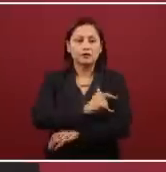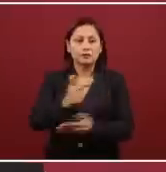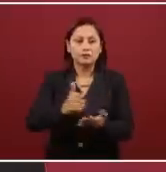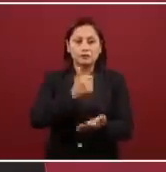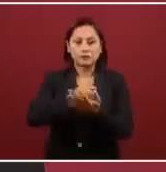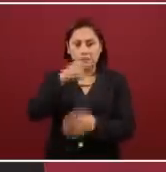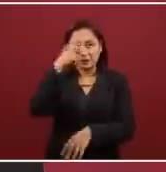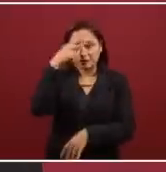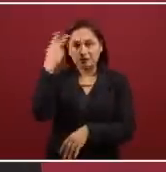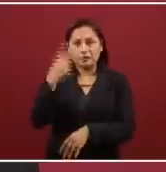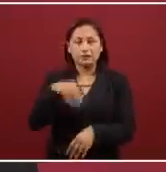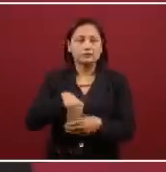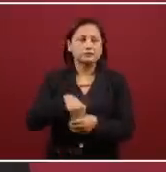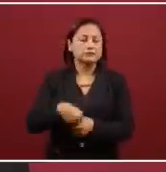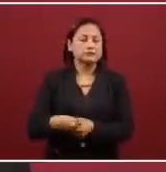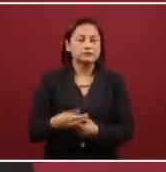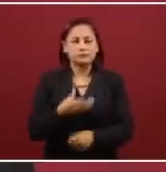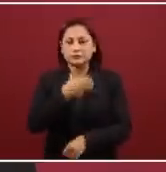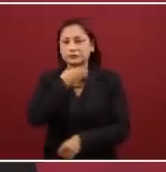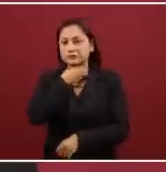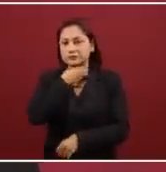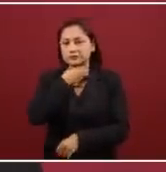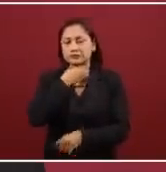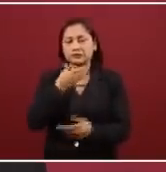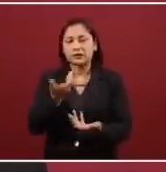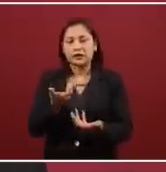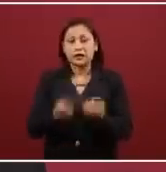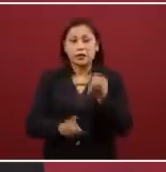saturado, no es culpa de la línea,